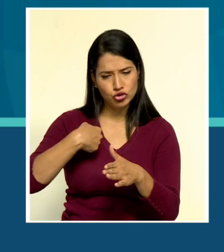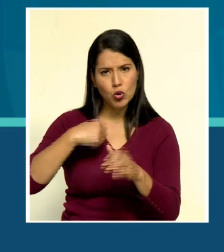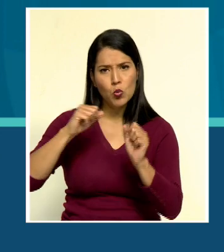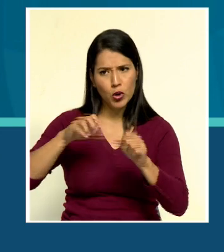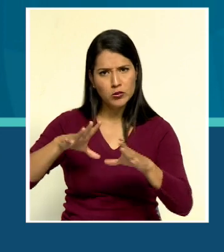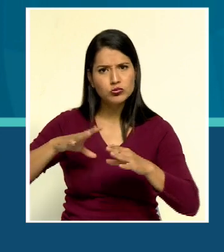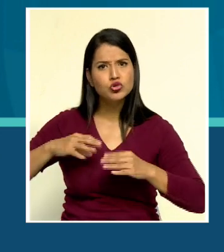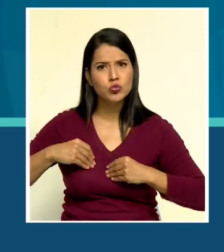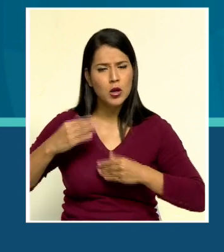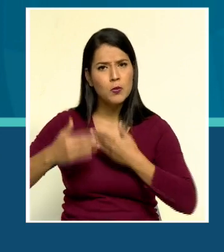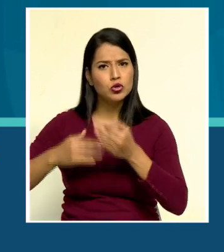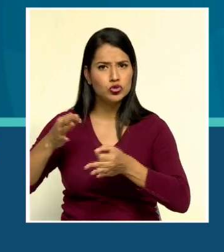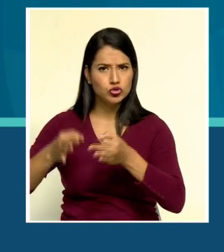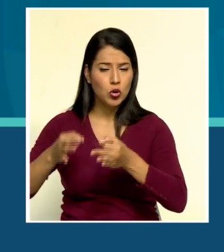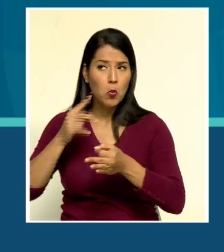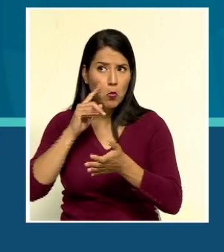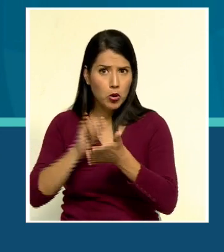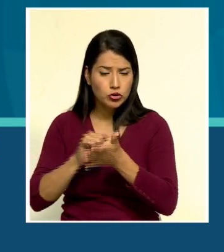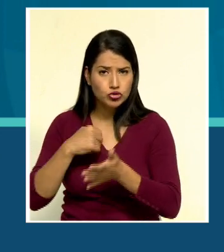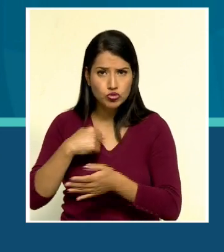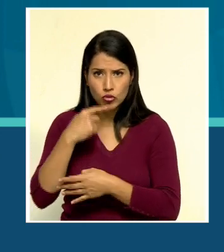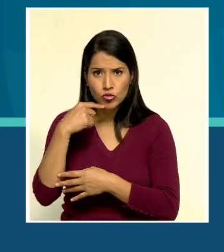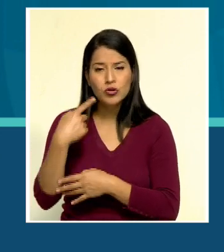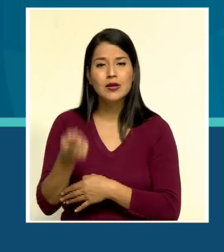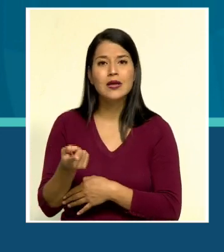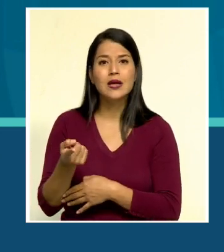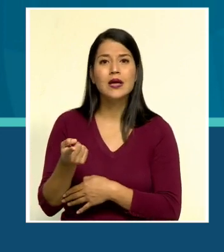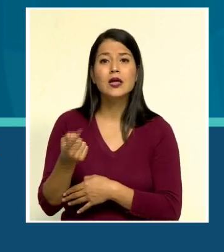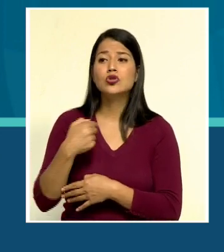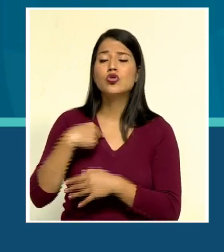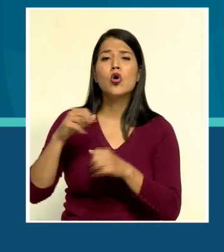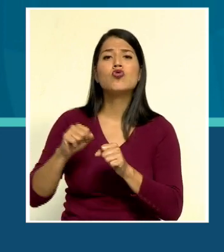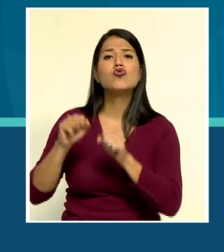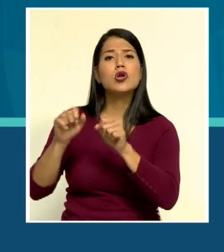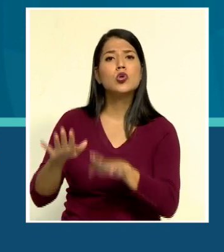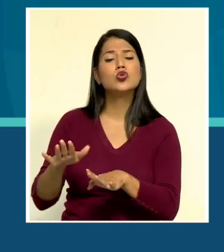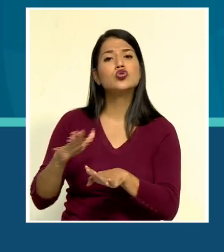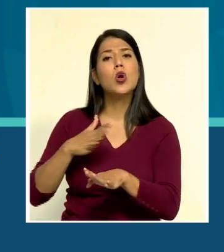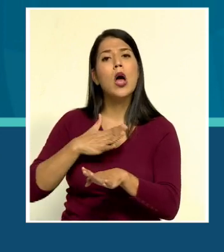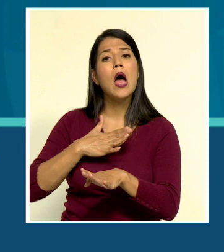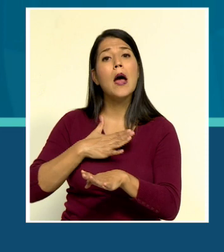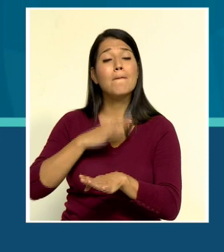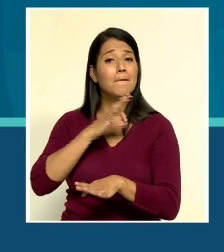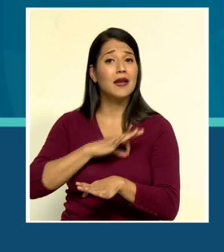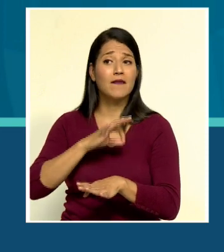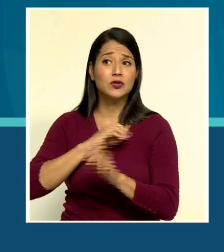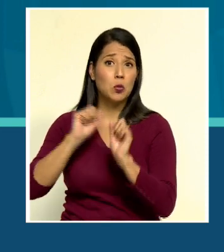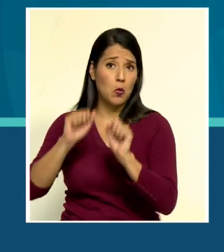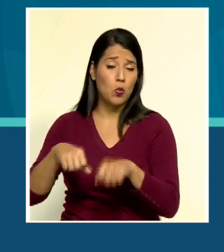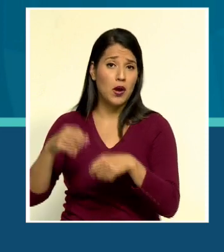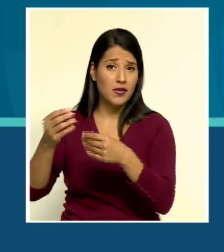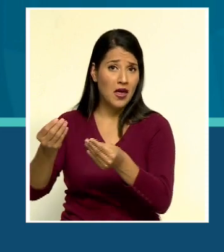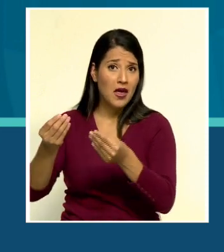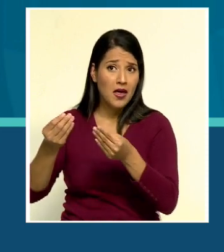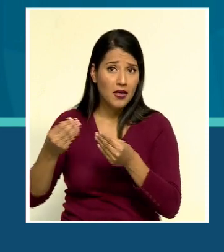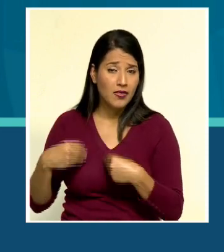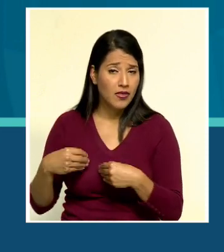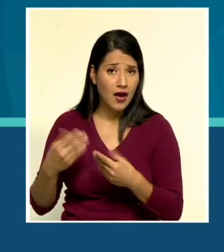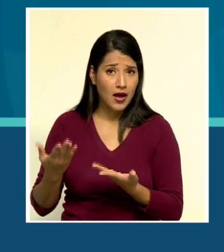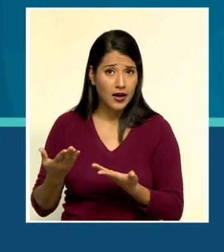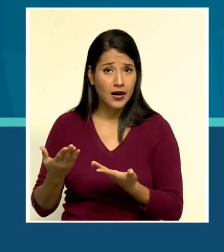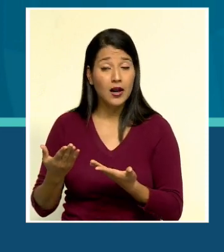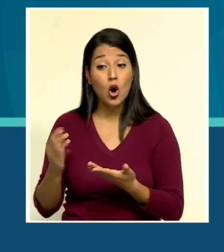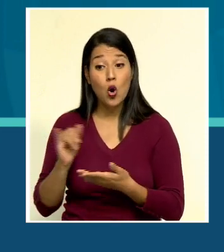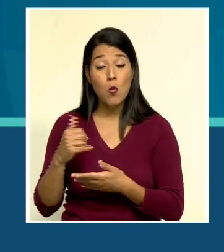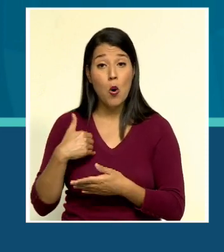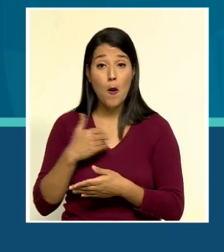a la causa, y por eso manifesté el hecho de que renuncio a los beneficios que me pueda otorgar una inmunidad en aras de